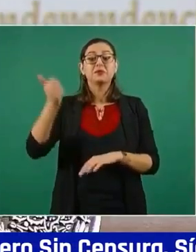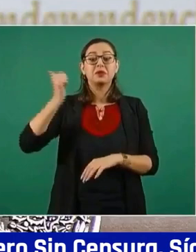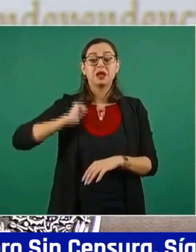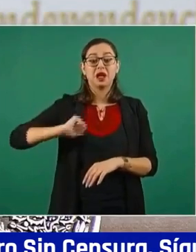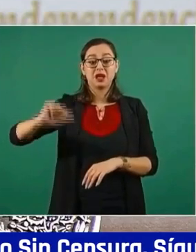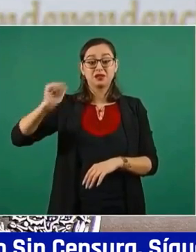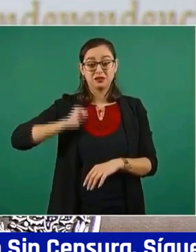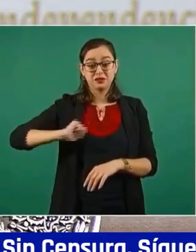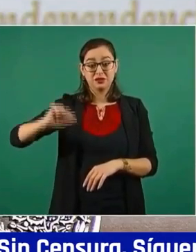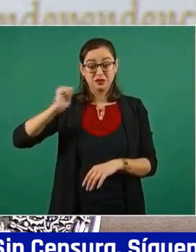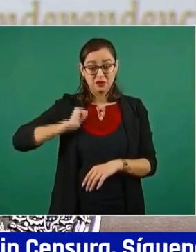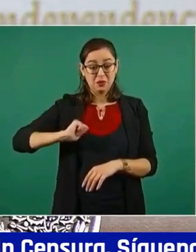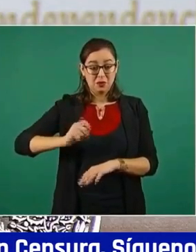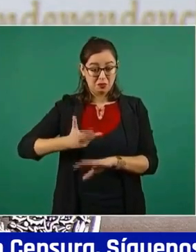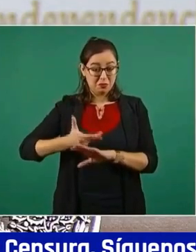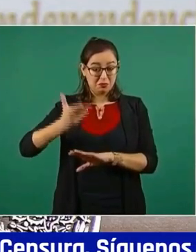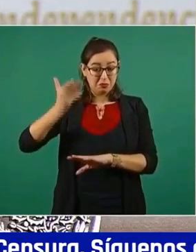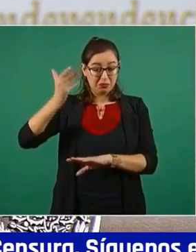juzgaron